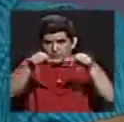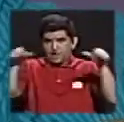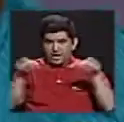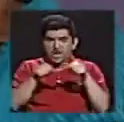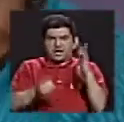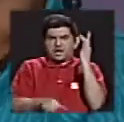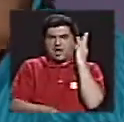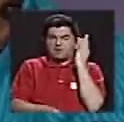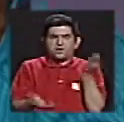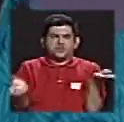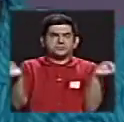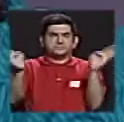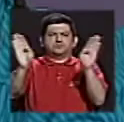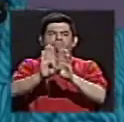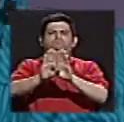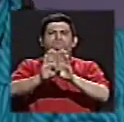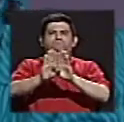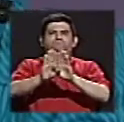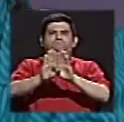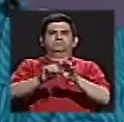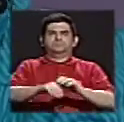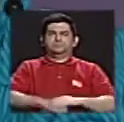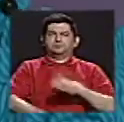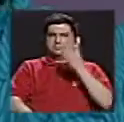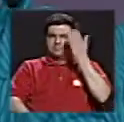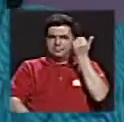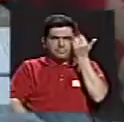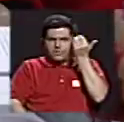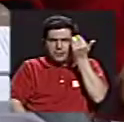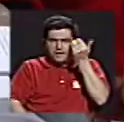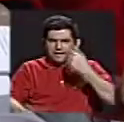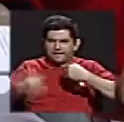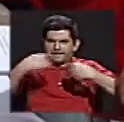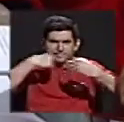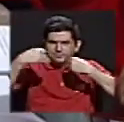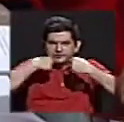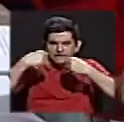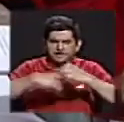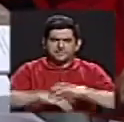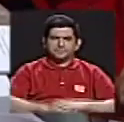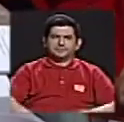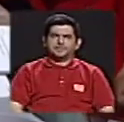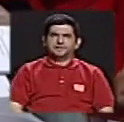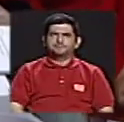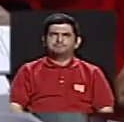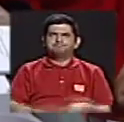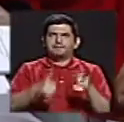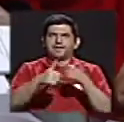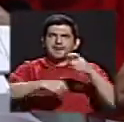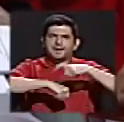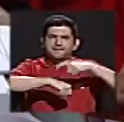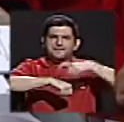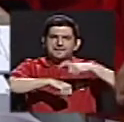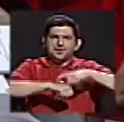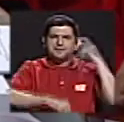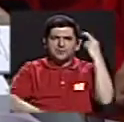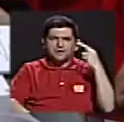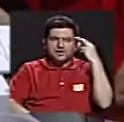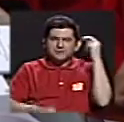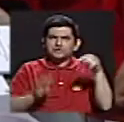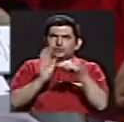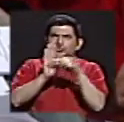a las mujeres les cierran las puertas. ¿Por qué? A ver, cuéntenos un poco de... Bueno, en primera instancia, uno de los factores